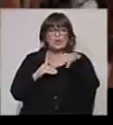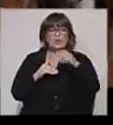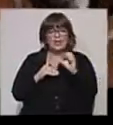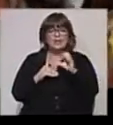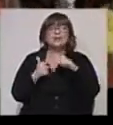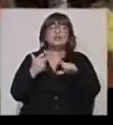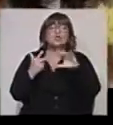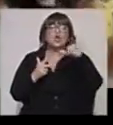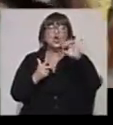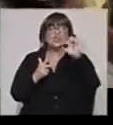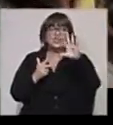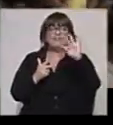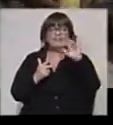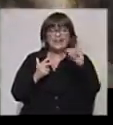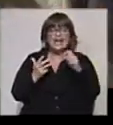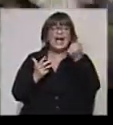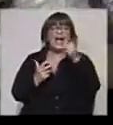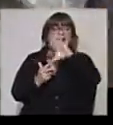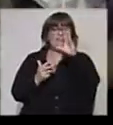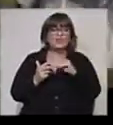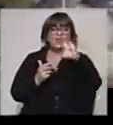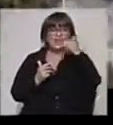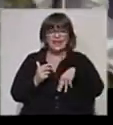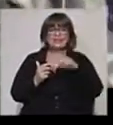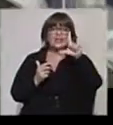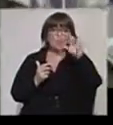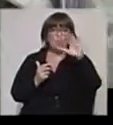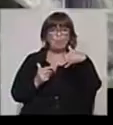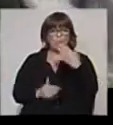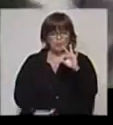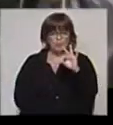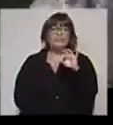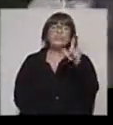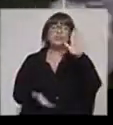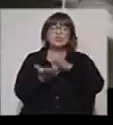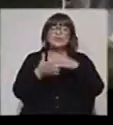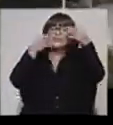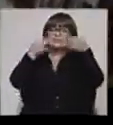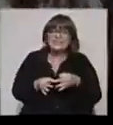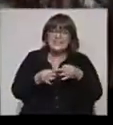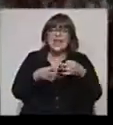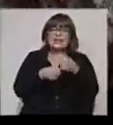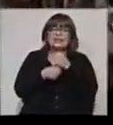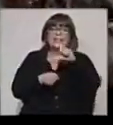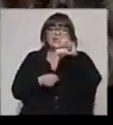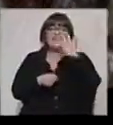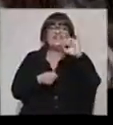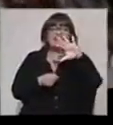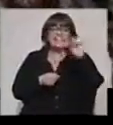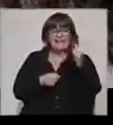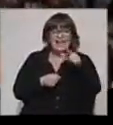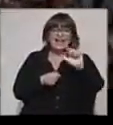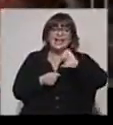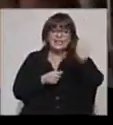la Josefina 501, Afrocán 500, al igual que Lumbo. En cuanto a las menciones especiales, Leticia Alejo fue